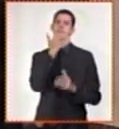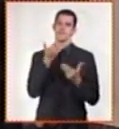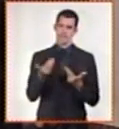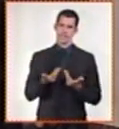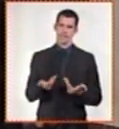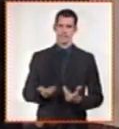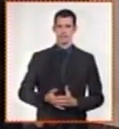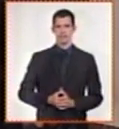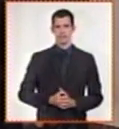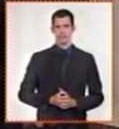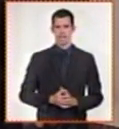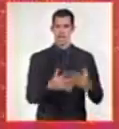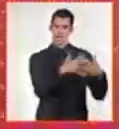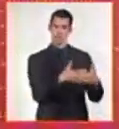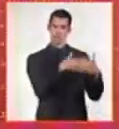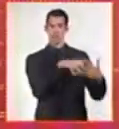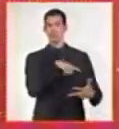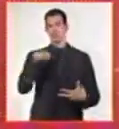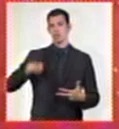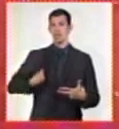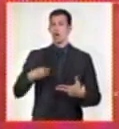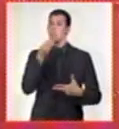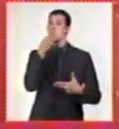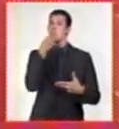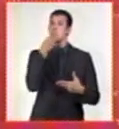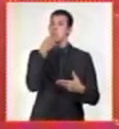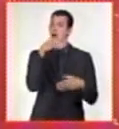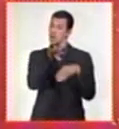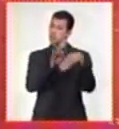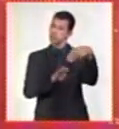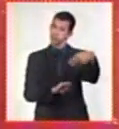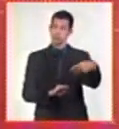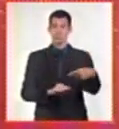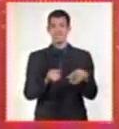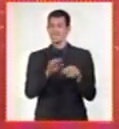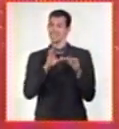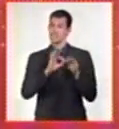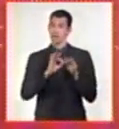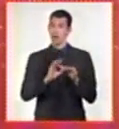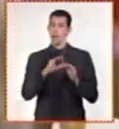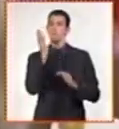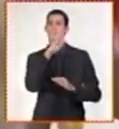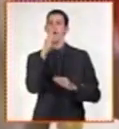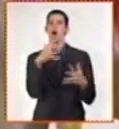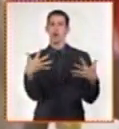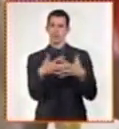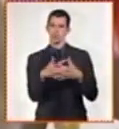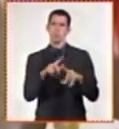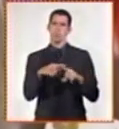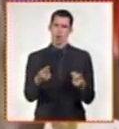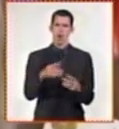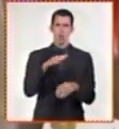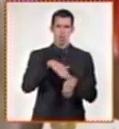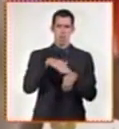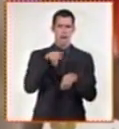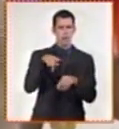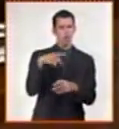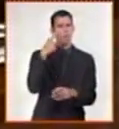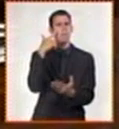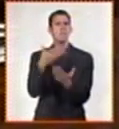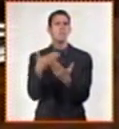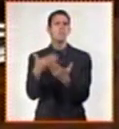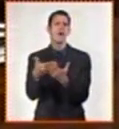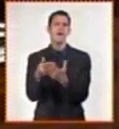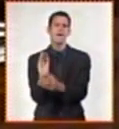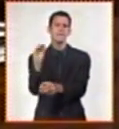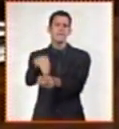Taiwán es una grave violación de la soberanía de China y las promesas del gobierno estadounidense. Ha dañado gravemente los